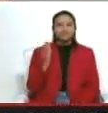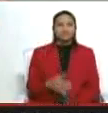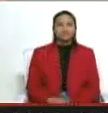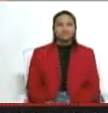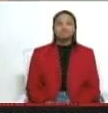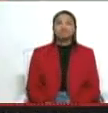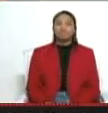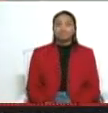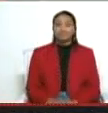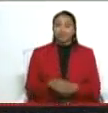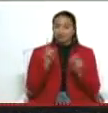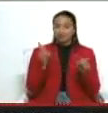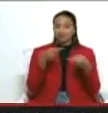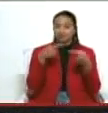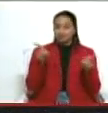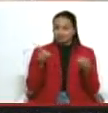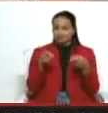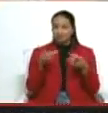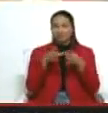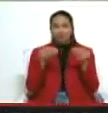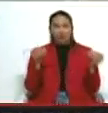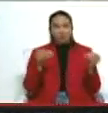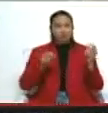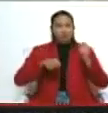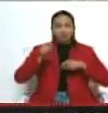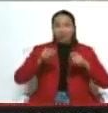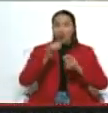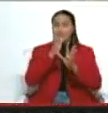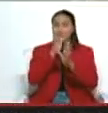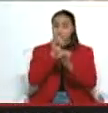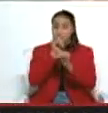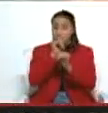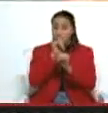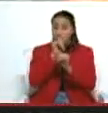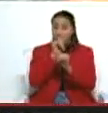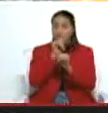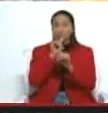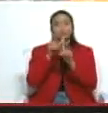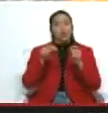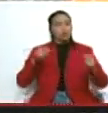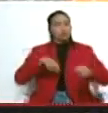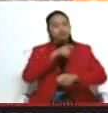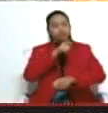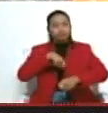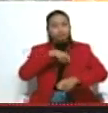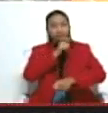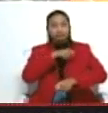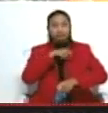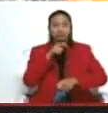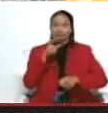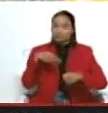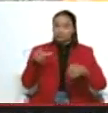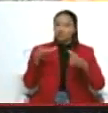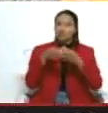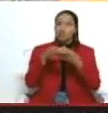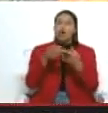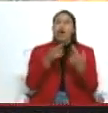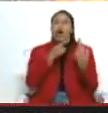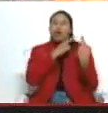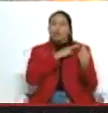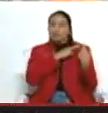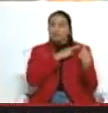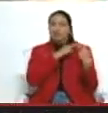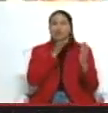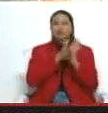Esta sonoridad circense de clarinetes, trompetas y violonchelo estuvo a cargo de nuestra Filarmónica Nacional